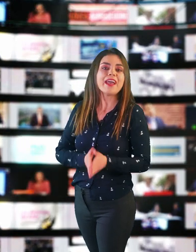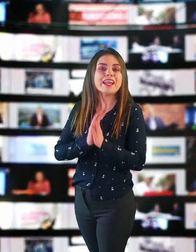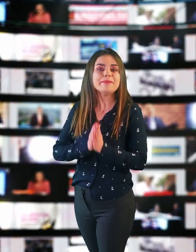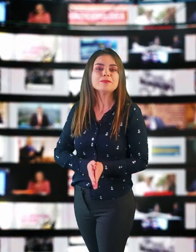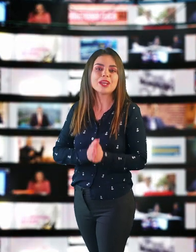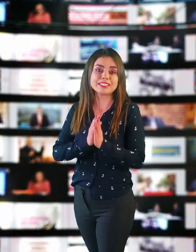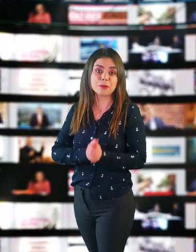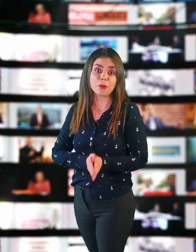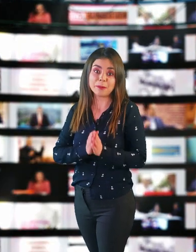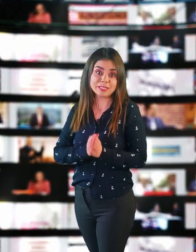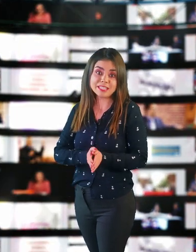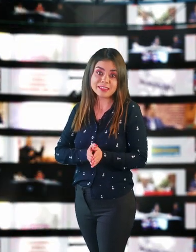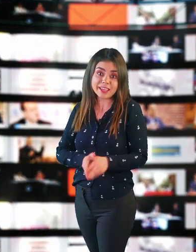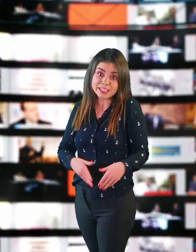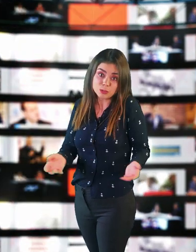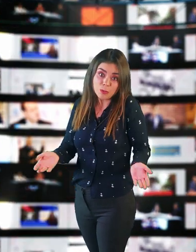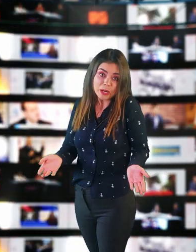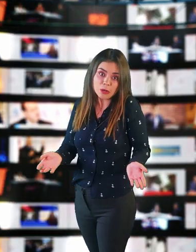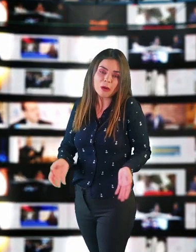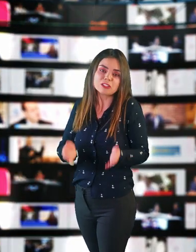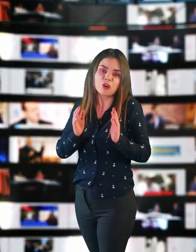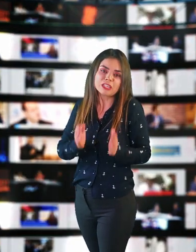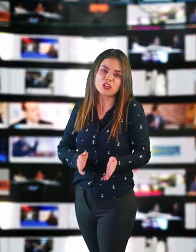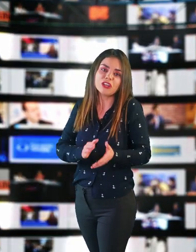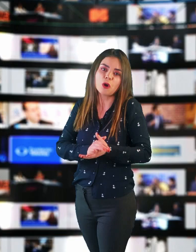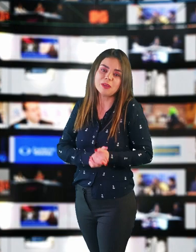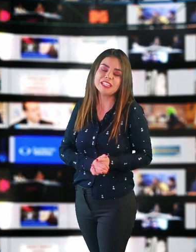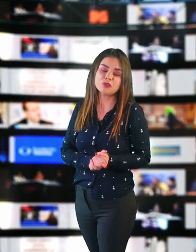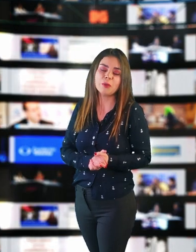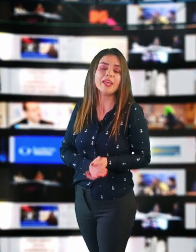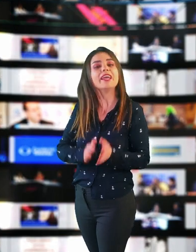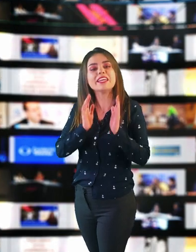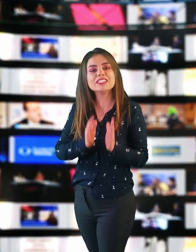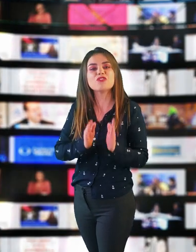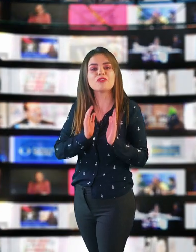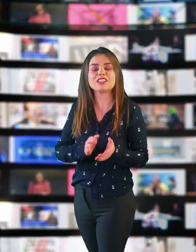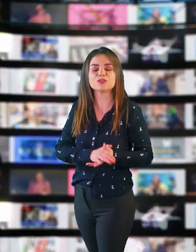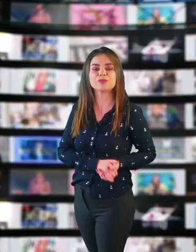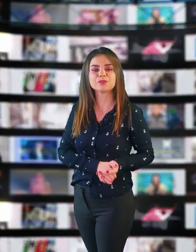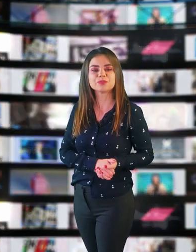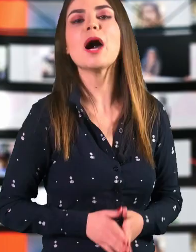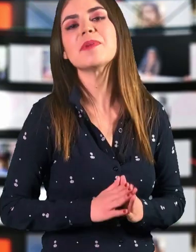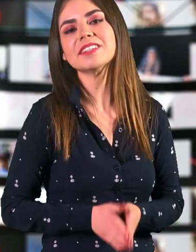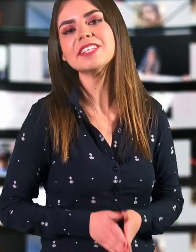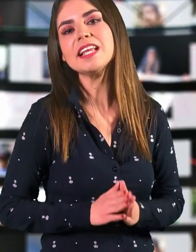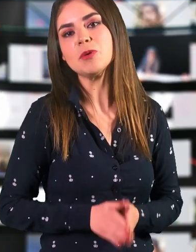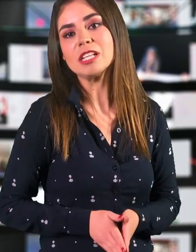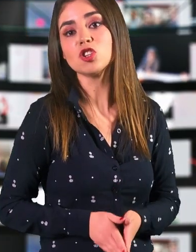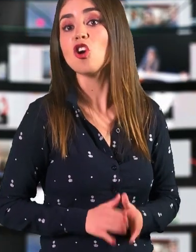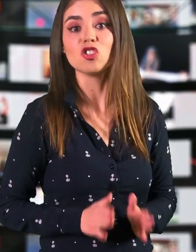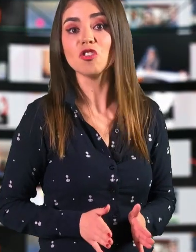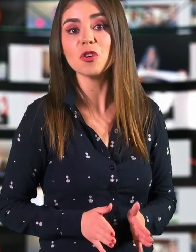Rivapalacio, el mismo que aseguró que el presidente estuvo en peligro cuando se contagió de COVID-19, y esto fue falso. A partir